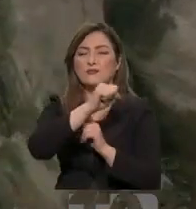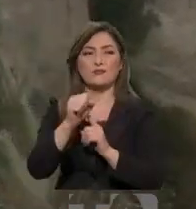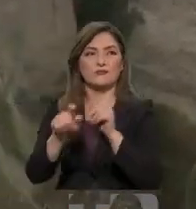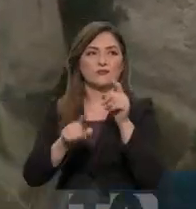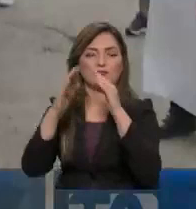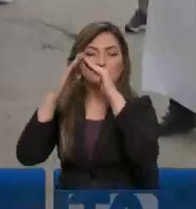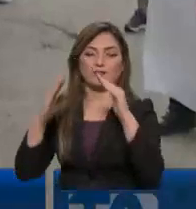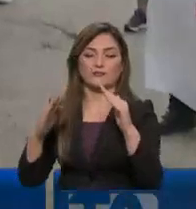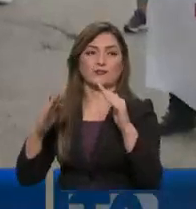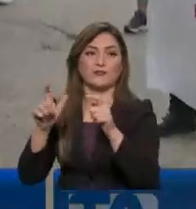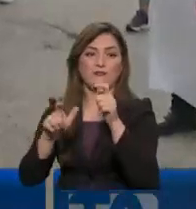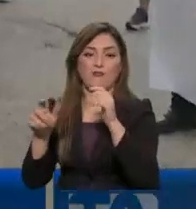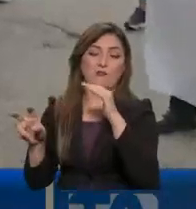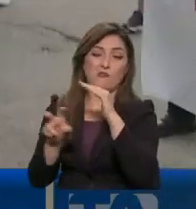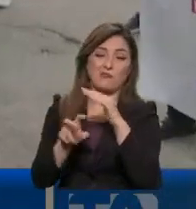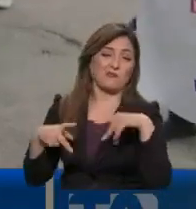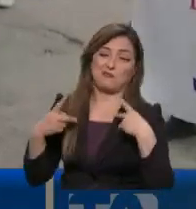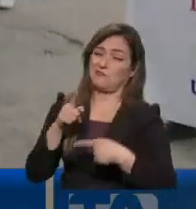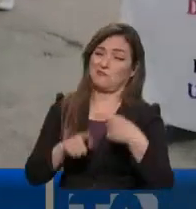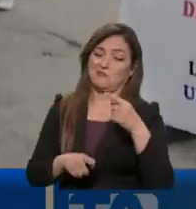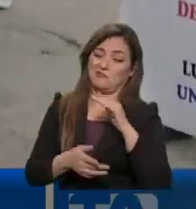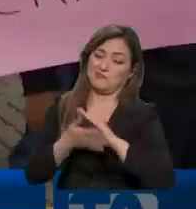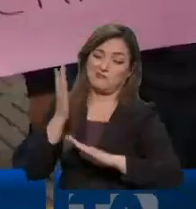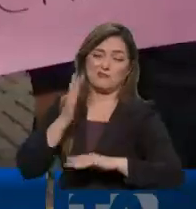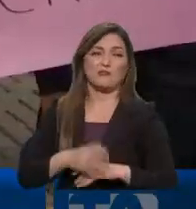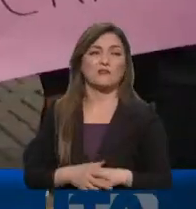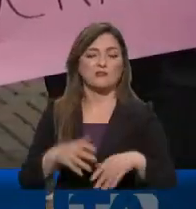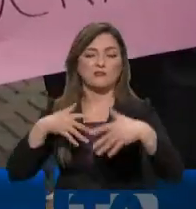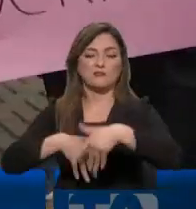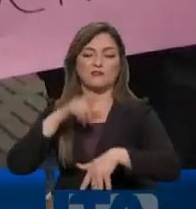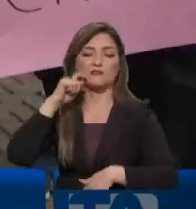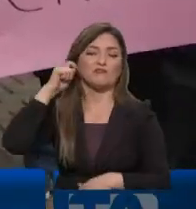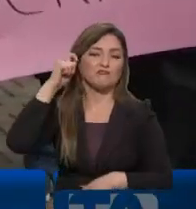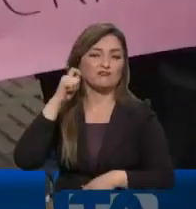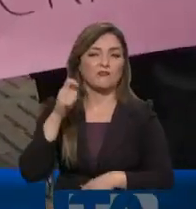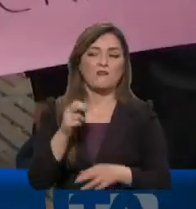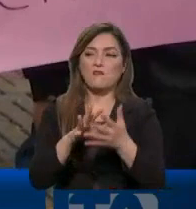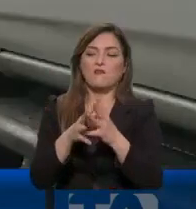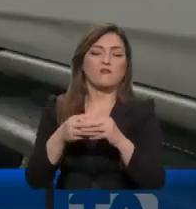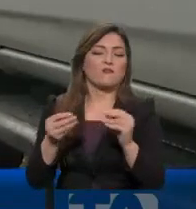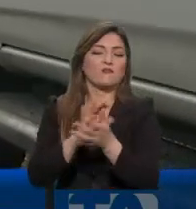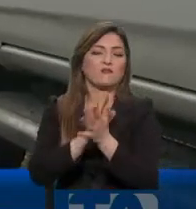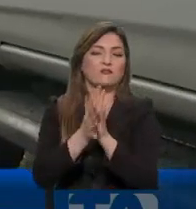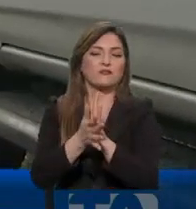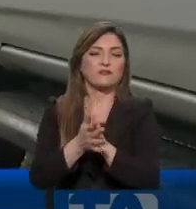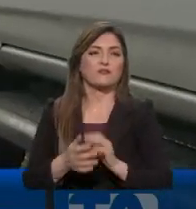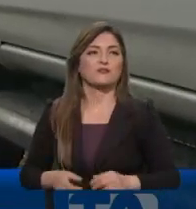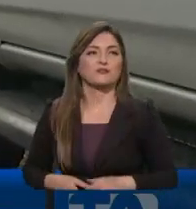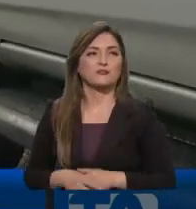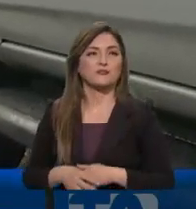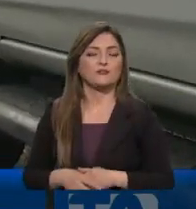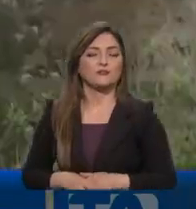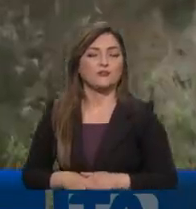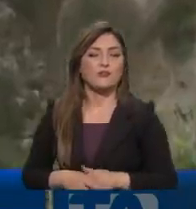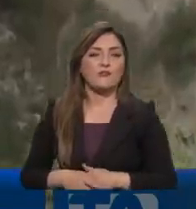fueron desocupados. Los manifestantes confirmaron que seguirán con estas medidas de hecho. Si no se resuelve el problema de forma definitiva,